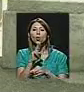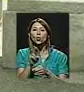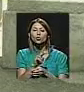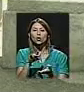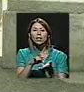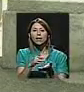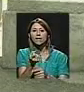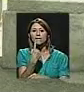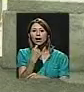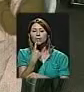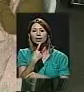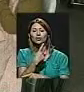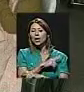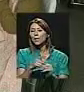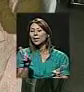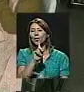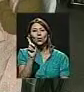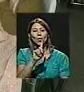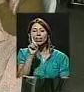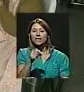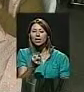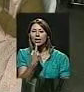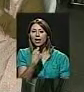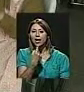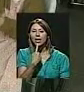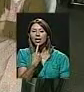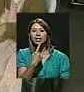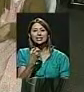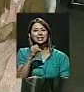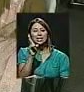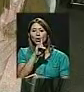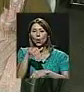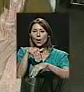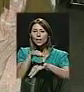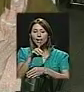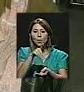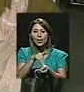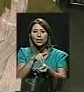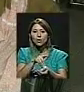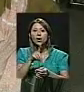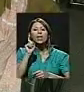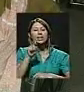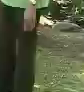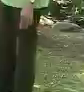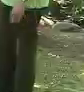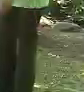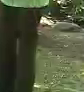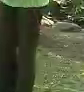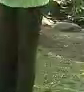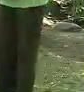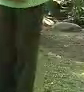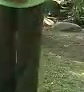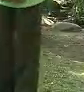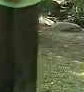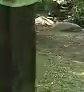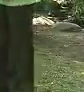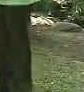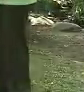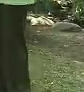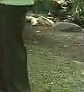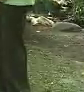fármacos, pero nunca deben ser tomados sin prescripción médica. Deben ser ingeridos por periodos cortos e ir de la mano de